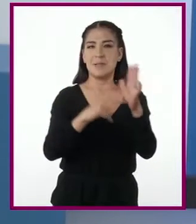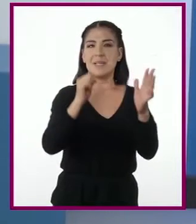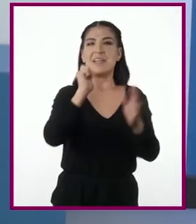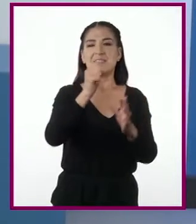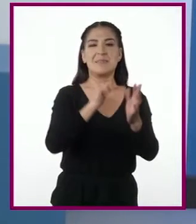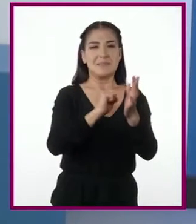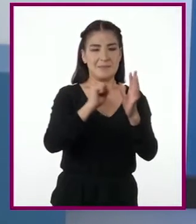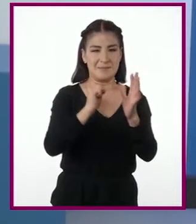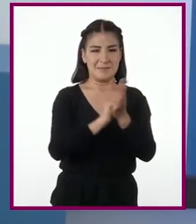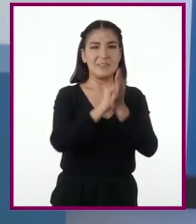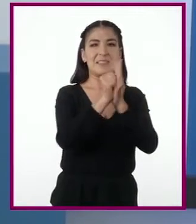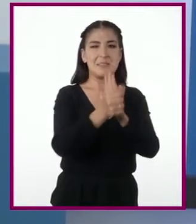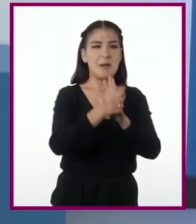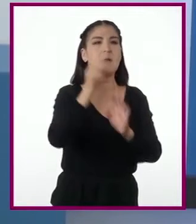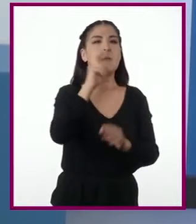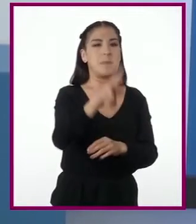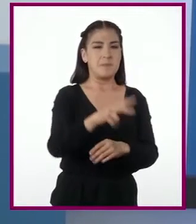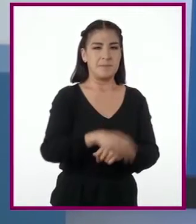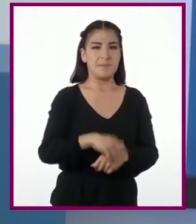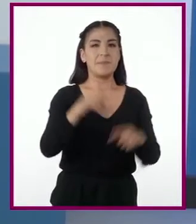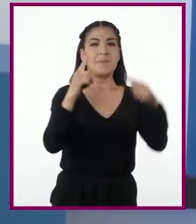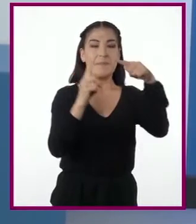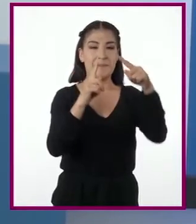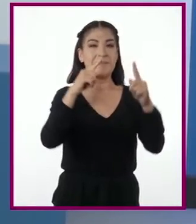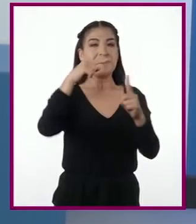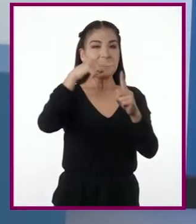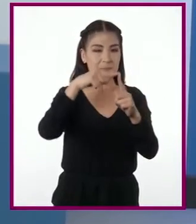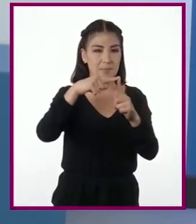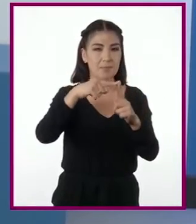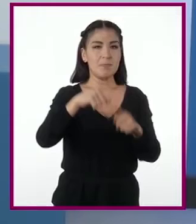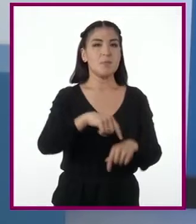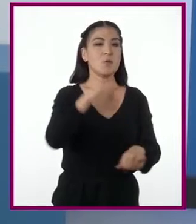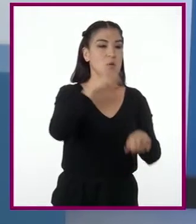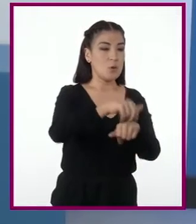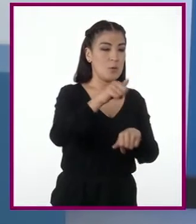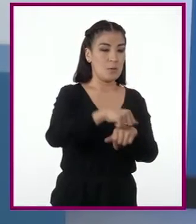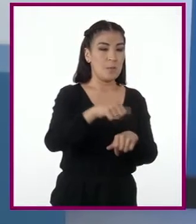de la división, decimos número fraccionario